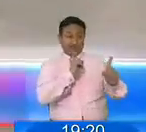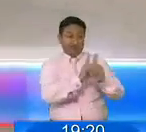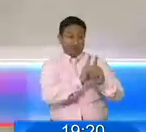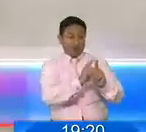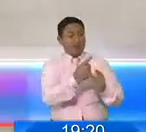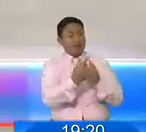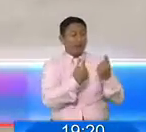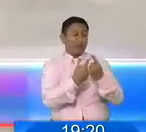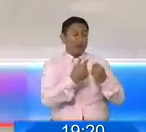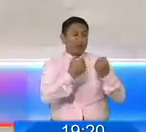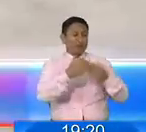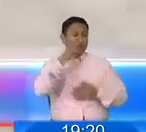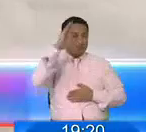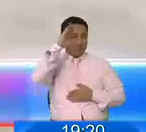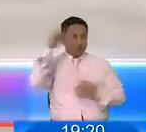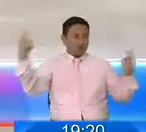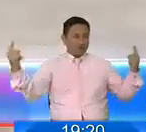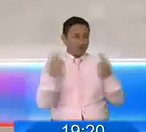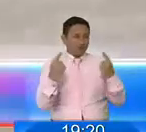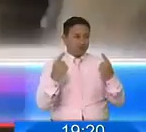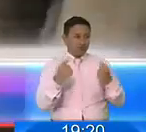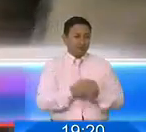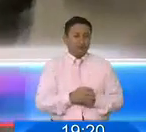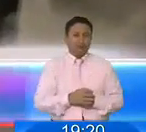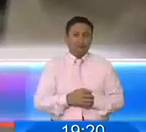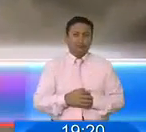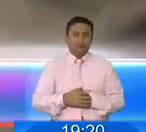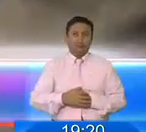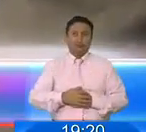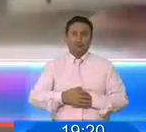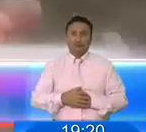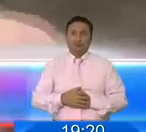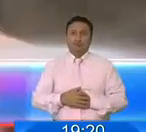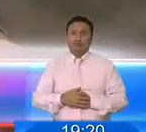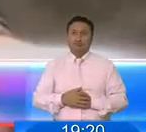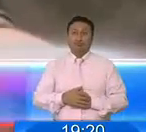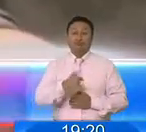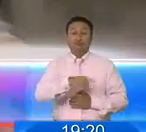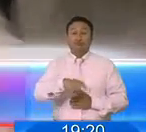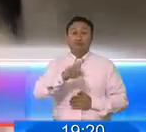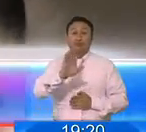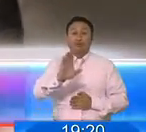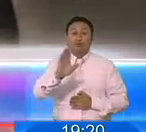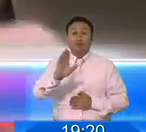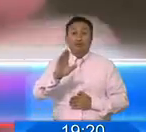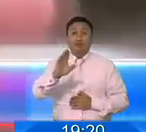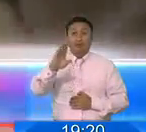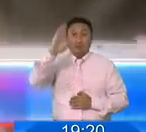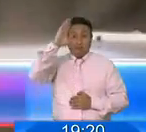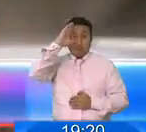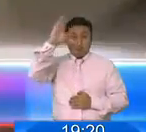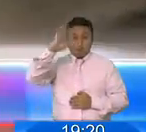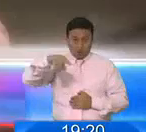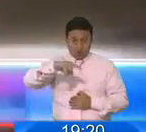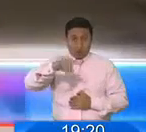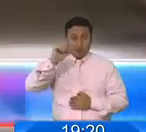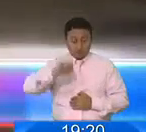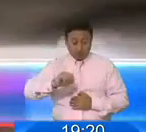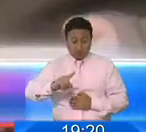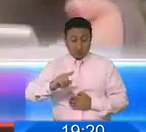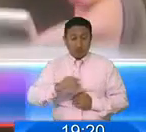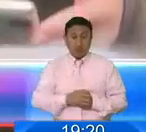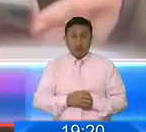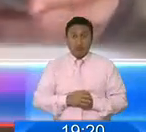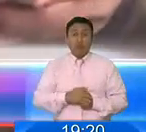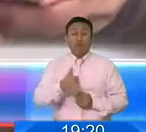policía le sorprendió y se le acabó el negocio me voy a retirar el teléfono pongan atención en